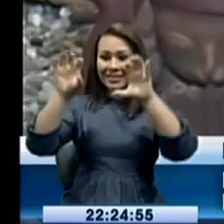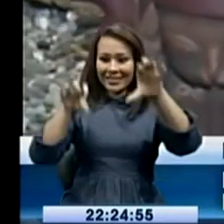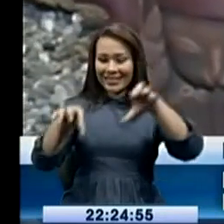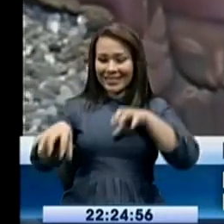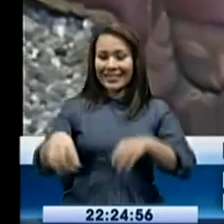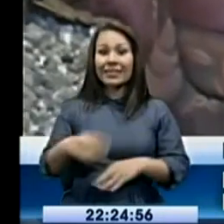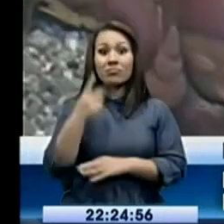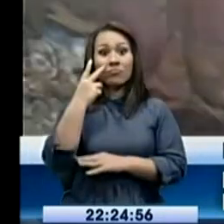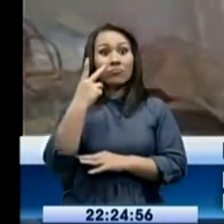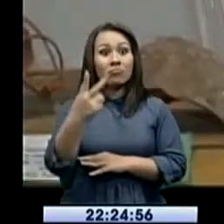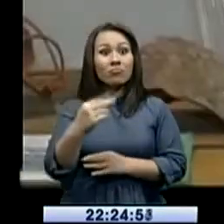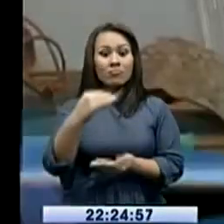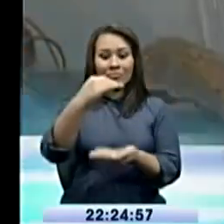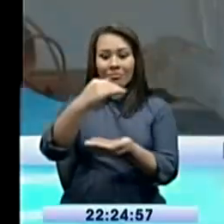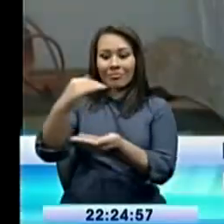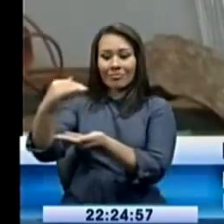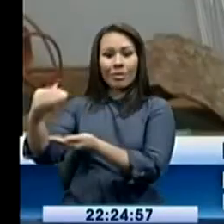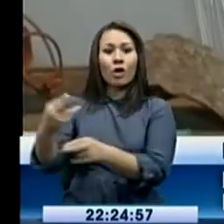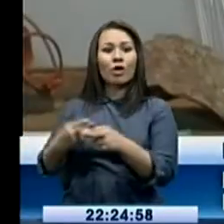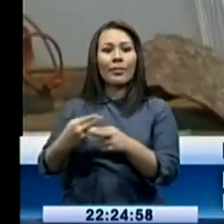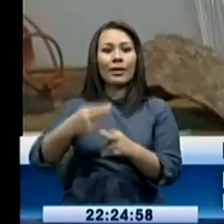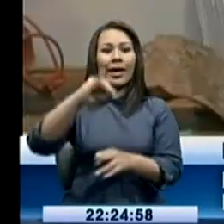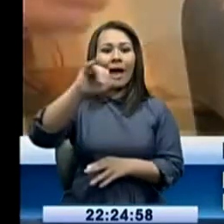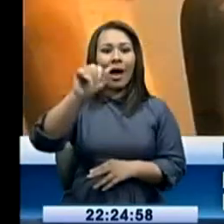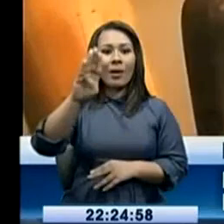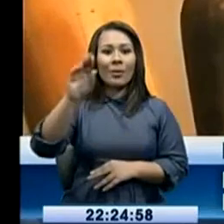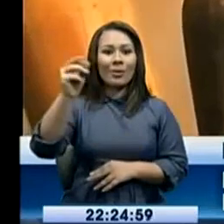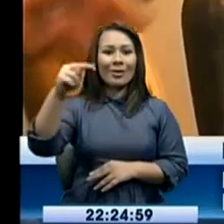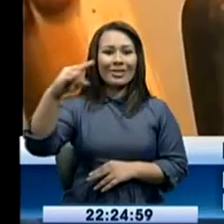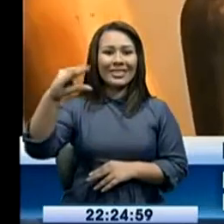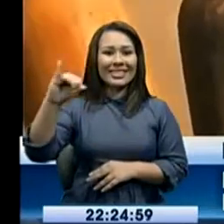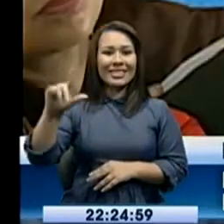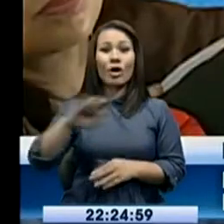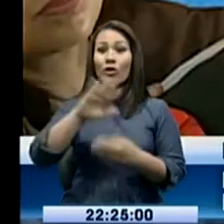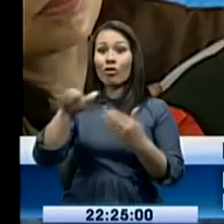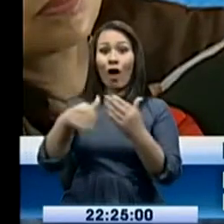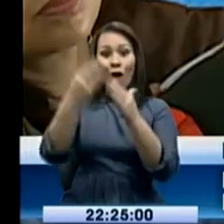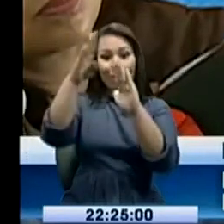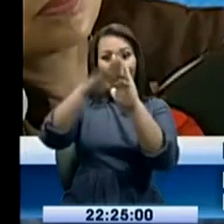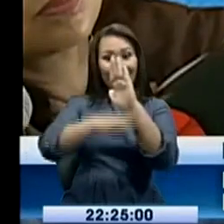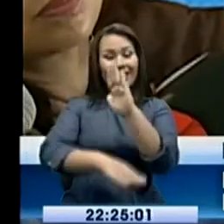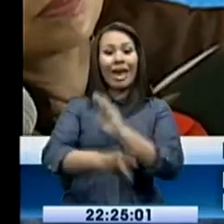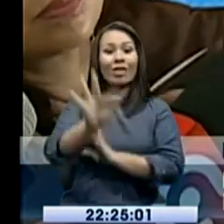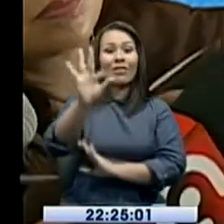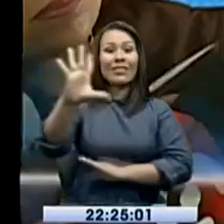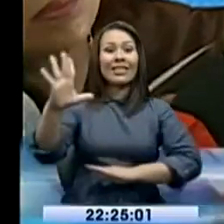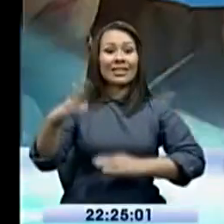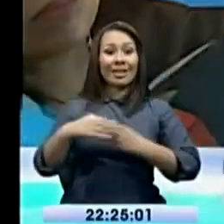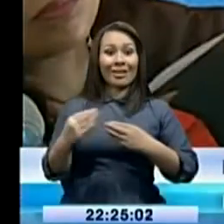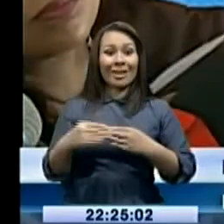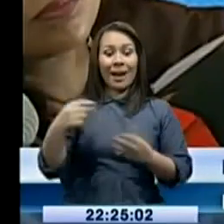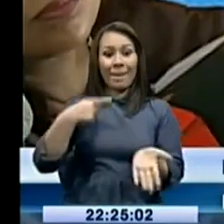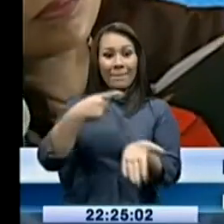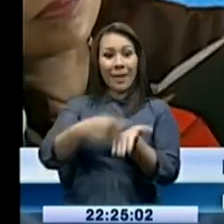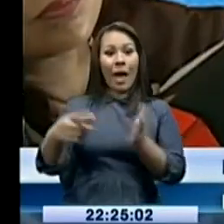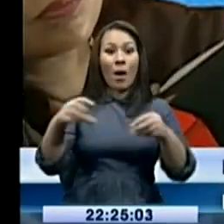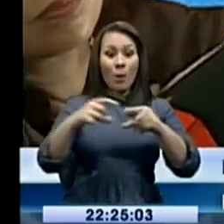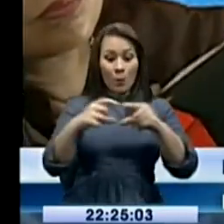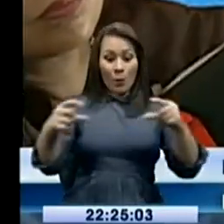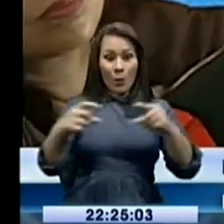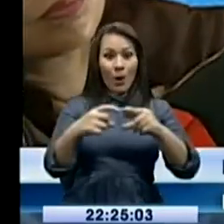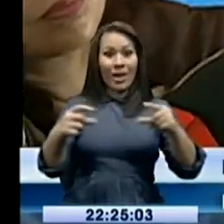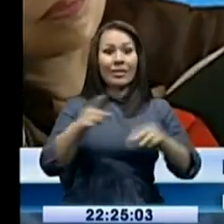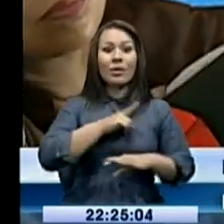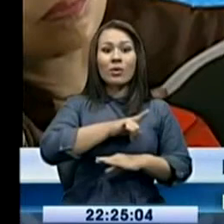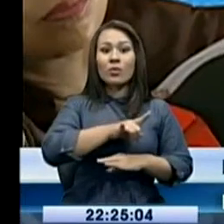Complejo Arqueológico Jaboncillo. Todo en un solo día. El mejor homenaje que podemos hacer como ecuatorianos es ese